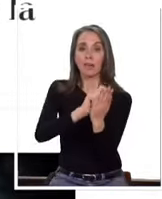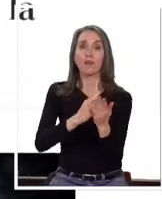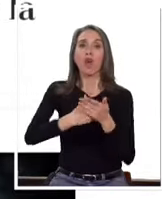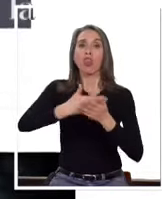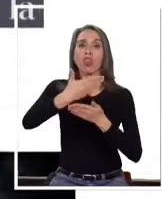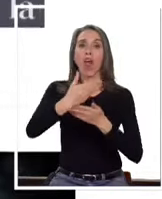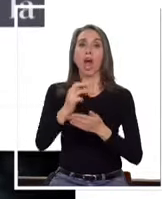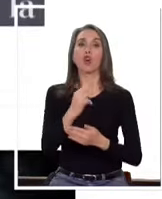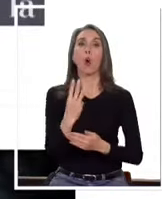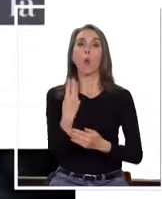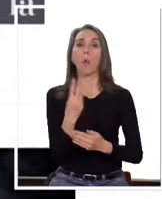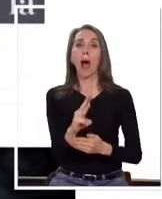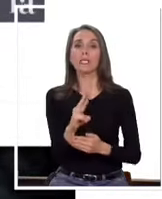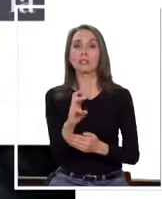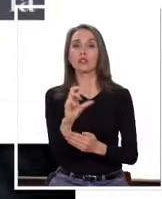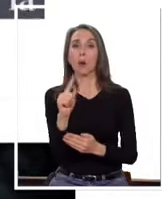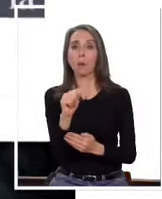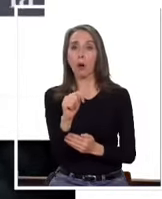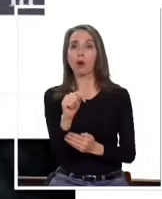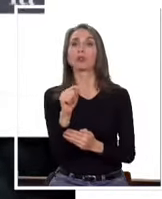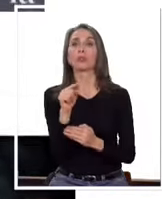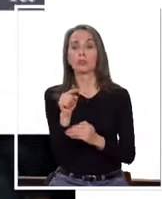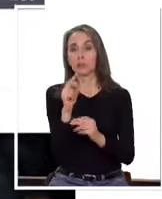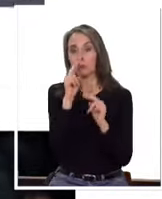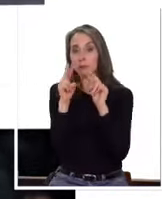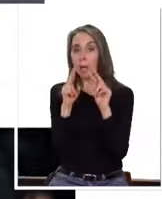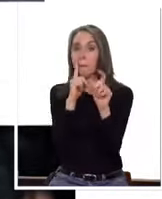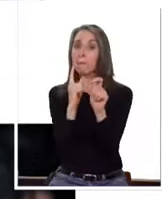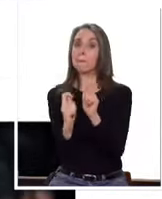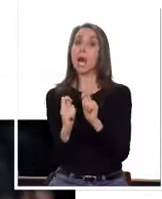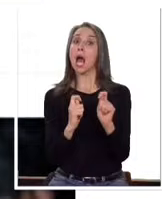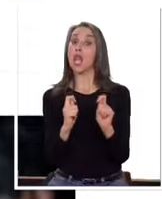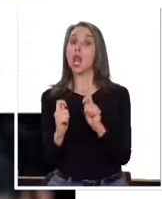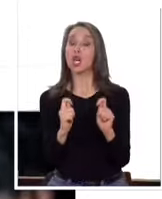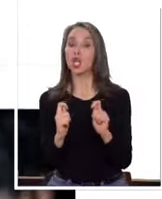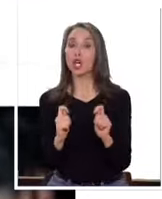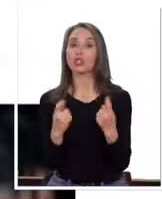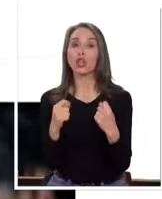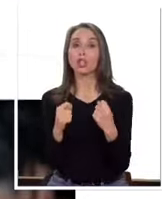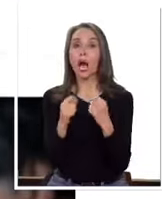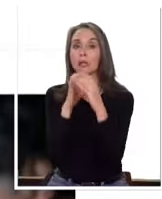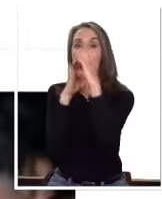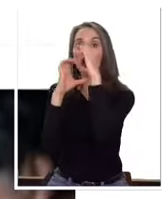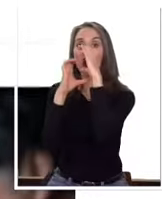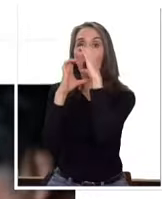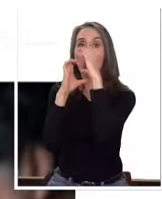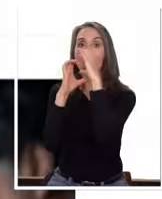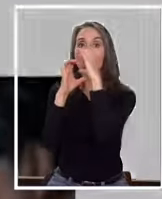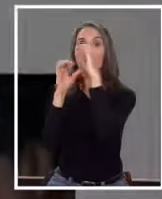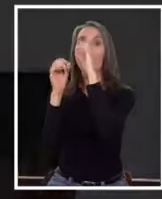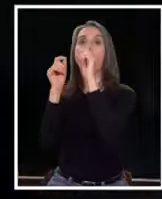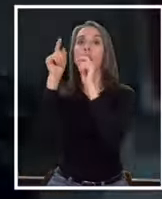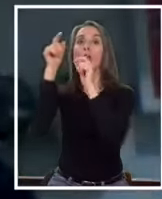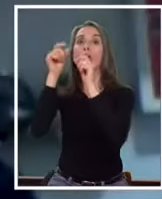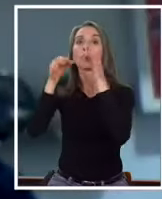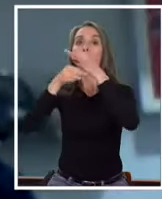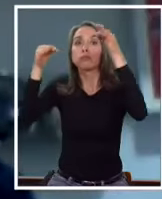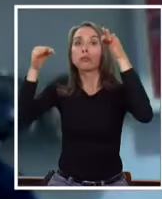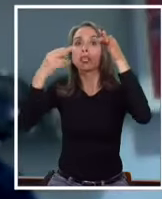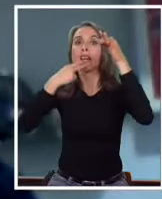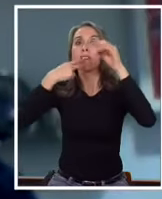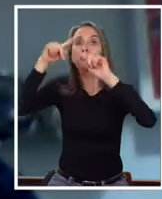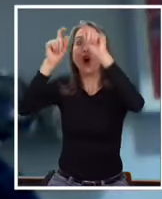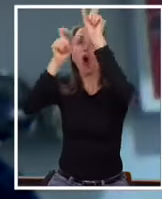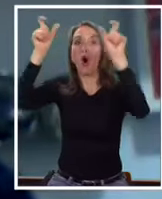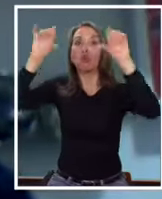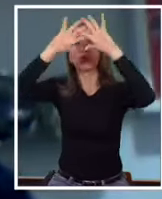Washington Post donde señaló que puede ser extremadamente peligroso intentar comunicarse con extraterrestres. Entonces, cuando hay